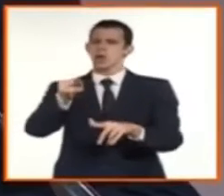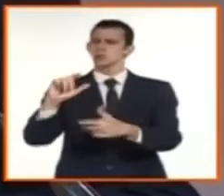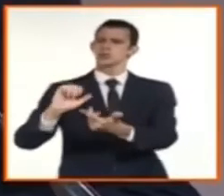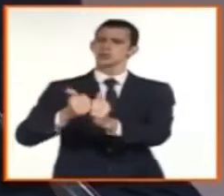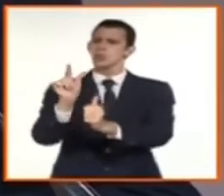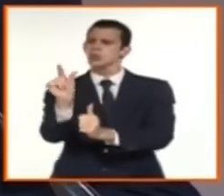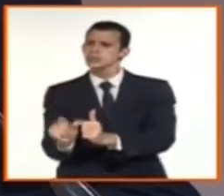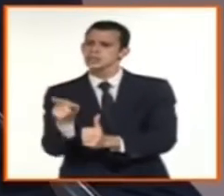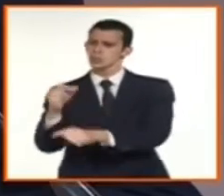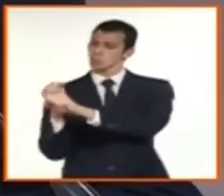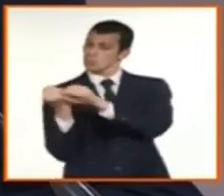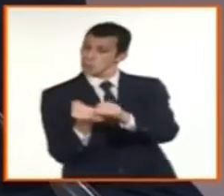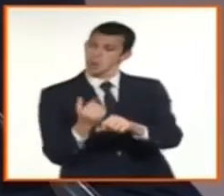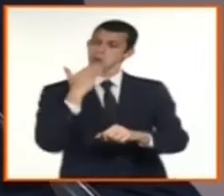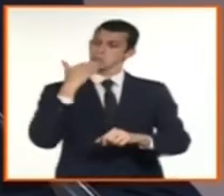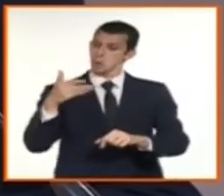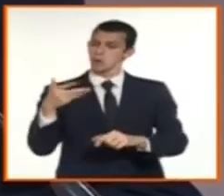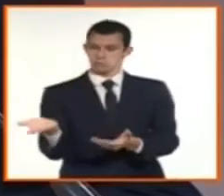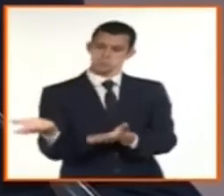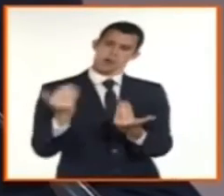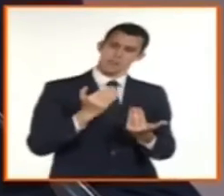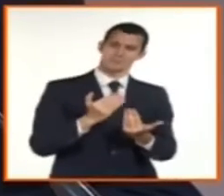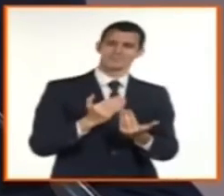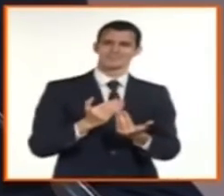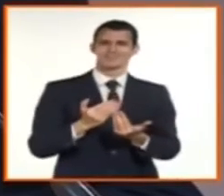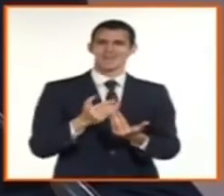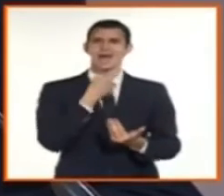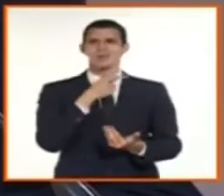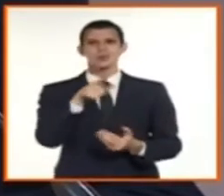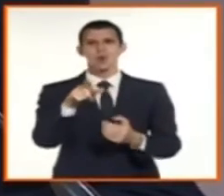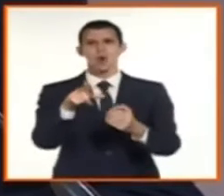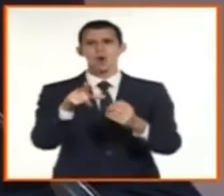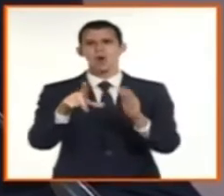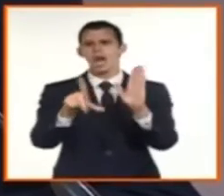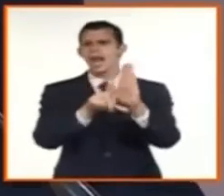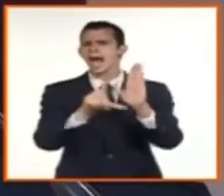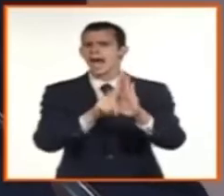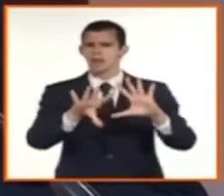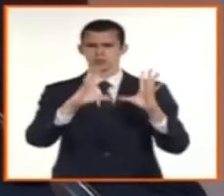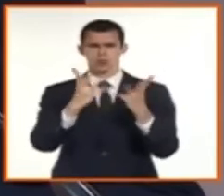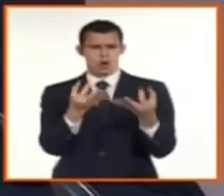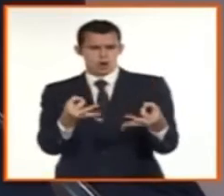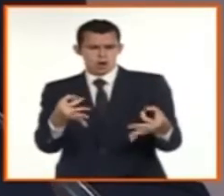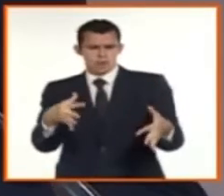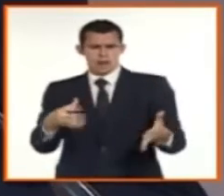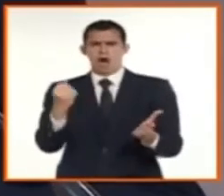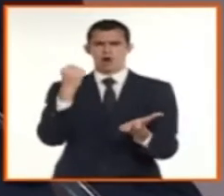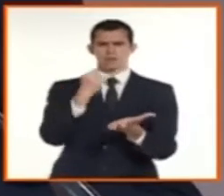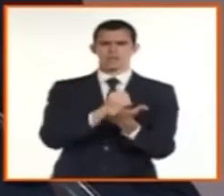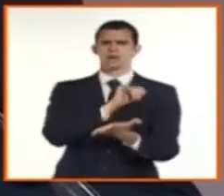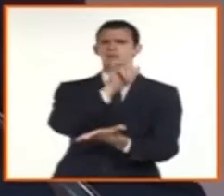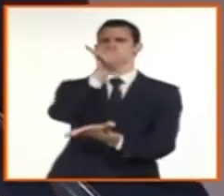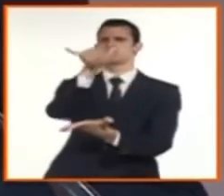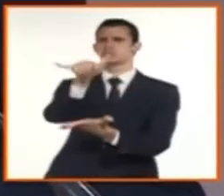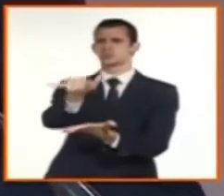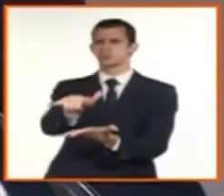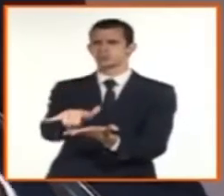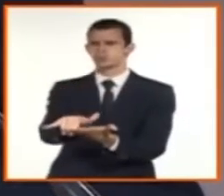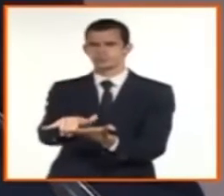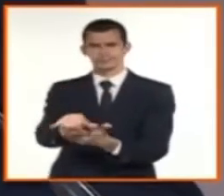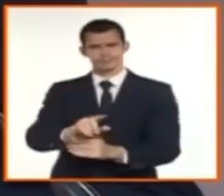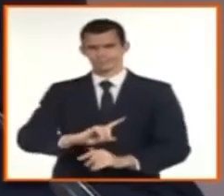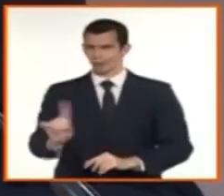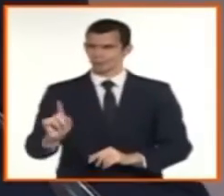confianza plena porque se trabaja para ello y es un pueblo quien lo reclaman no es solo la dirección del